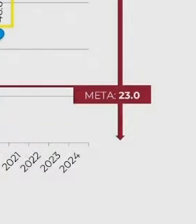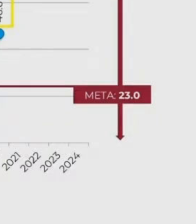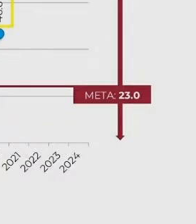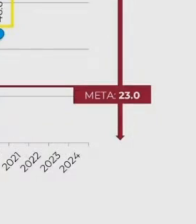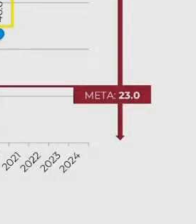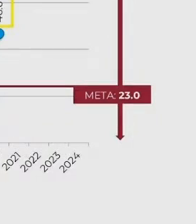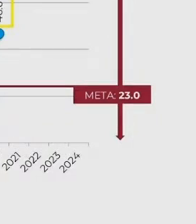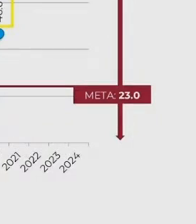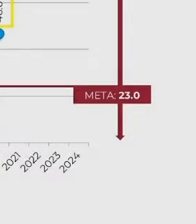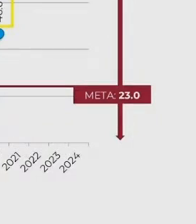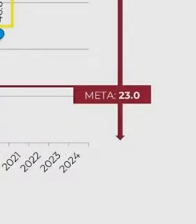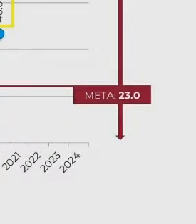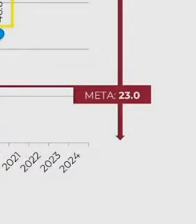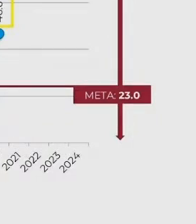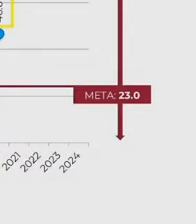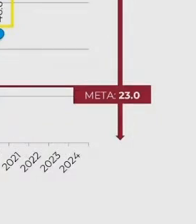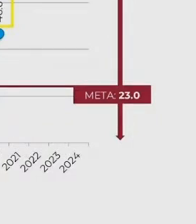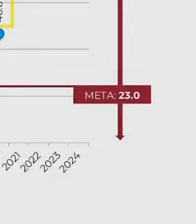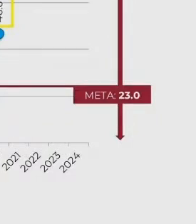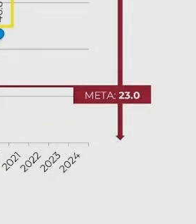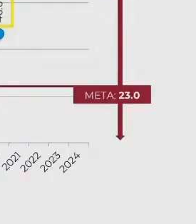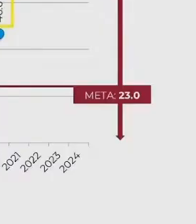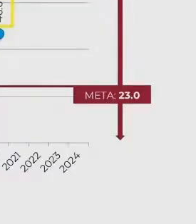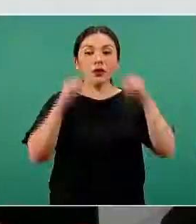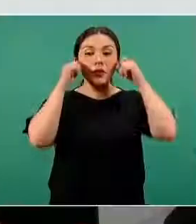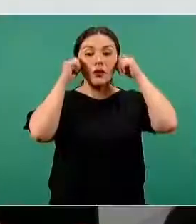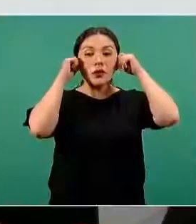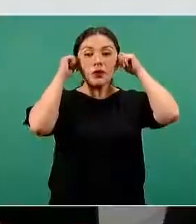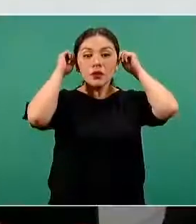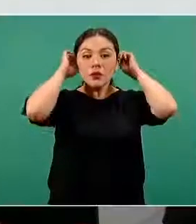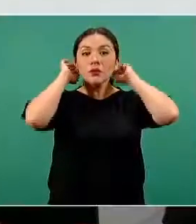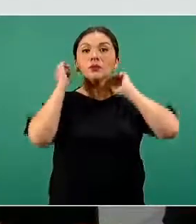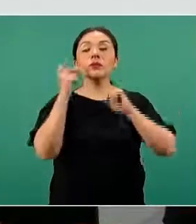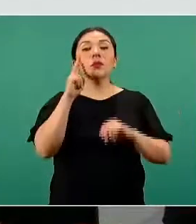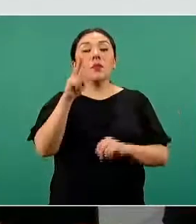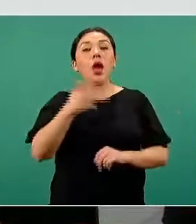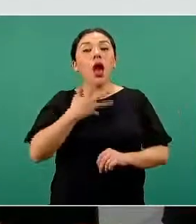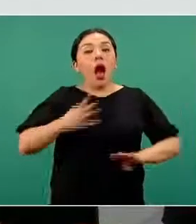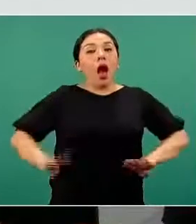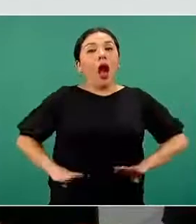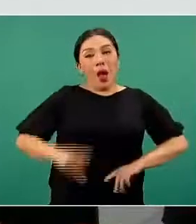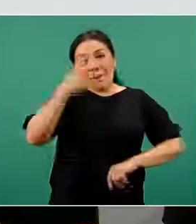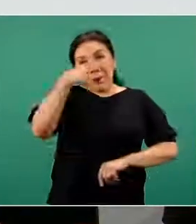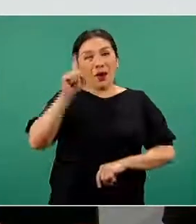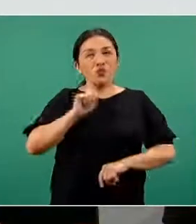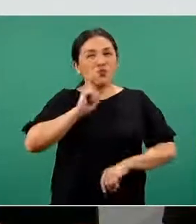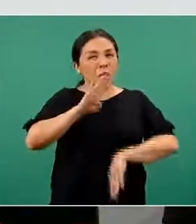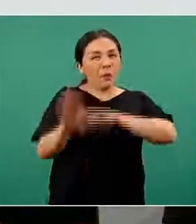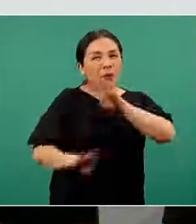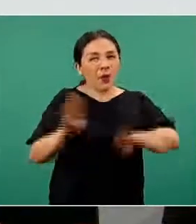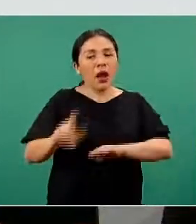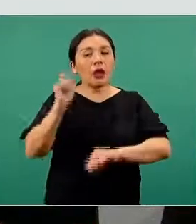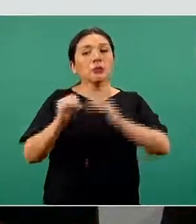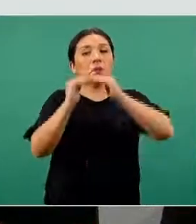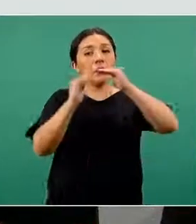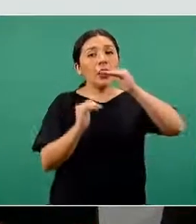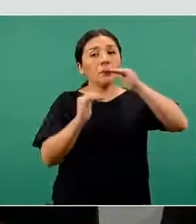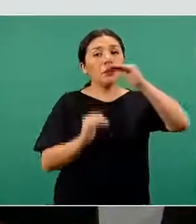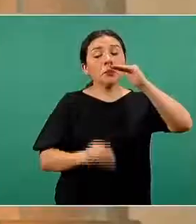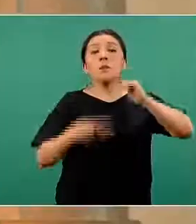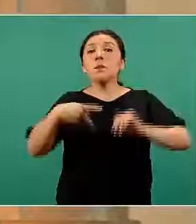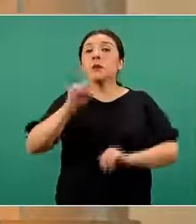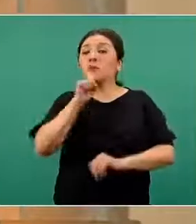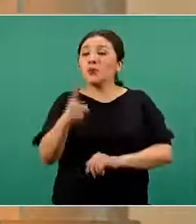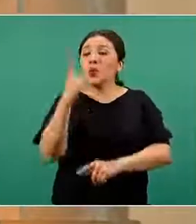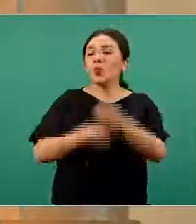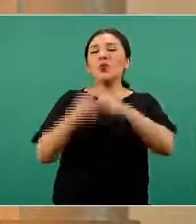la tendencia de la razón de muerte materna iba a la baja, pero el año pasado, justamente